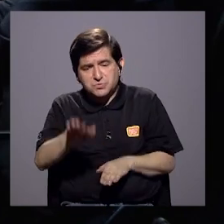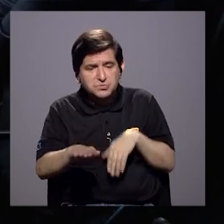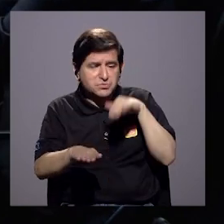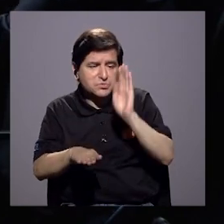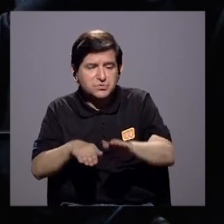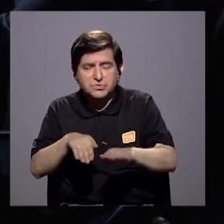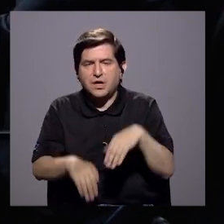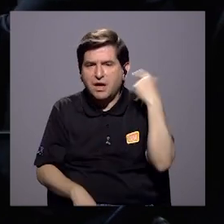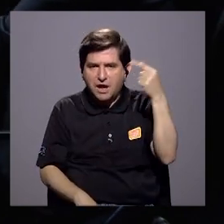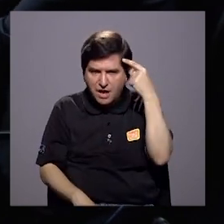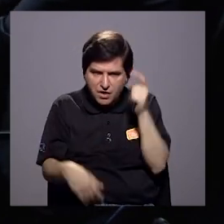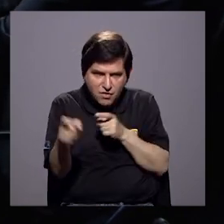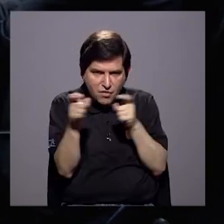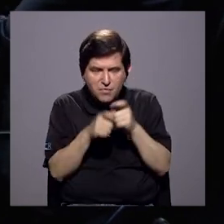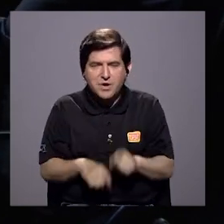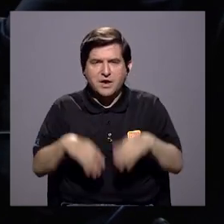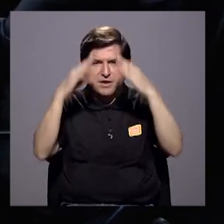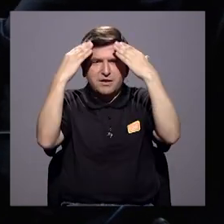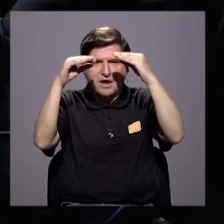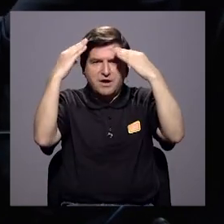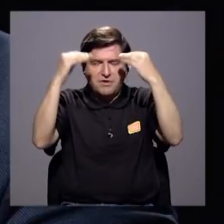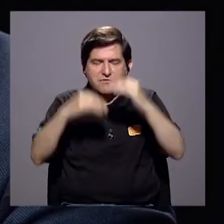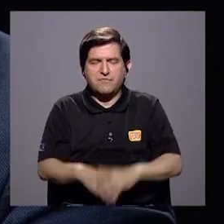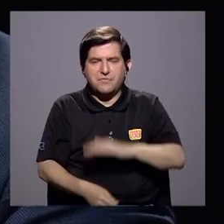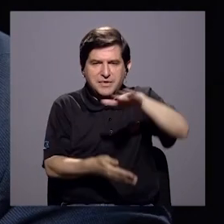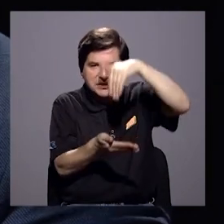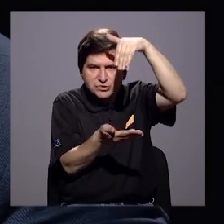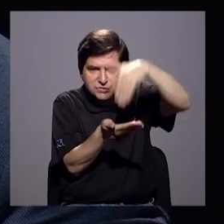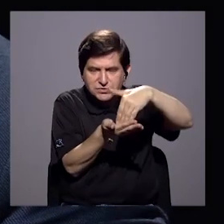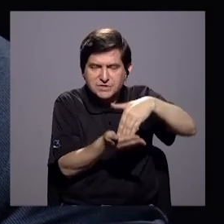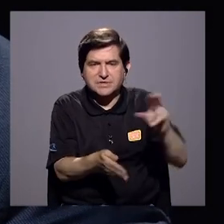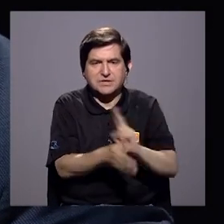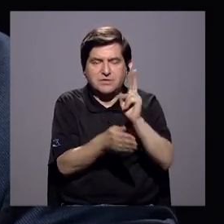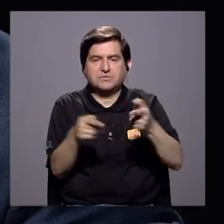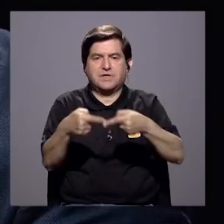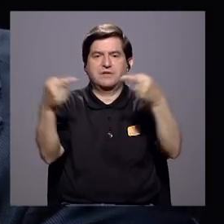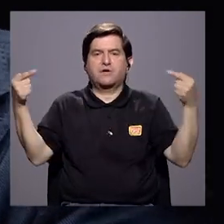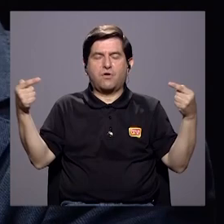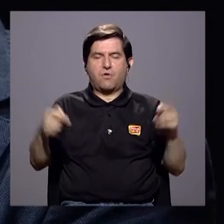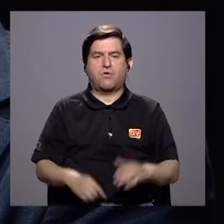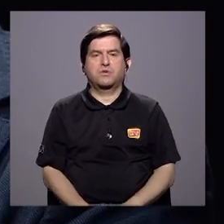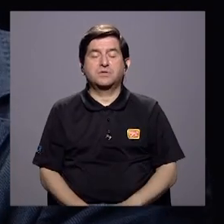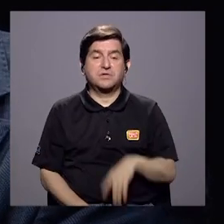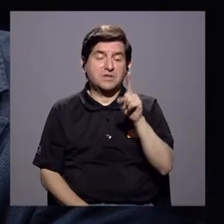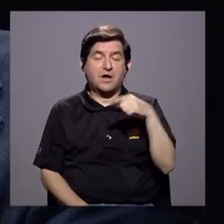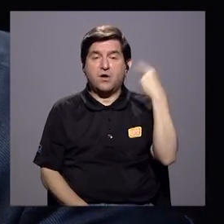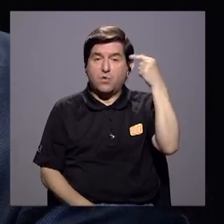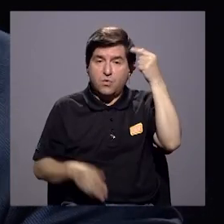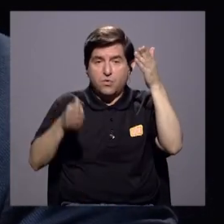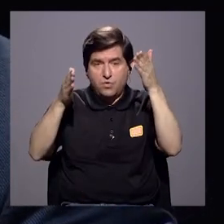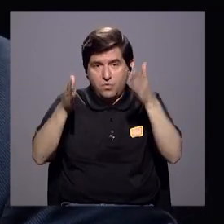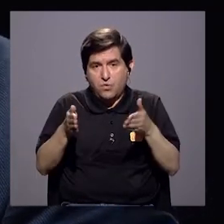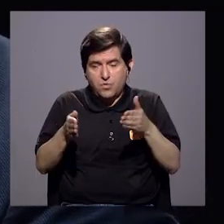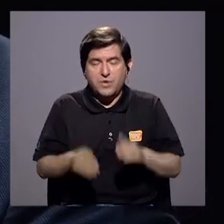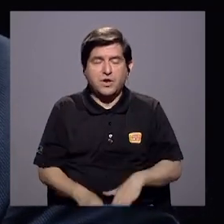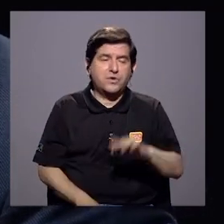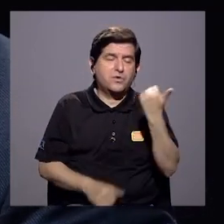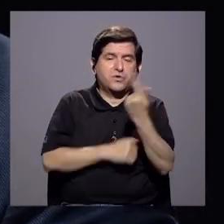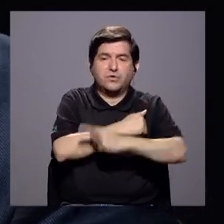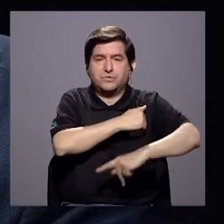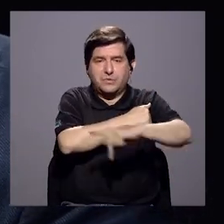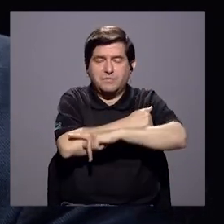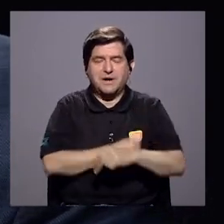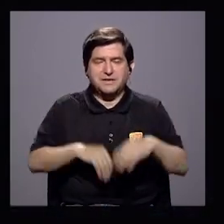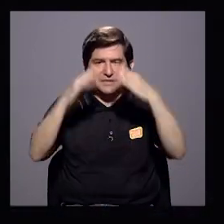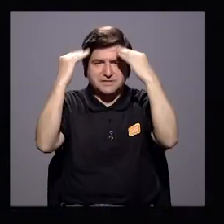el gobierno lo está manejando en una base de datos centralizada que podría ser utilizada en su contra ya sea por un burócrata o por un gobierno extranjero que